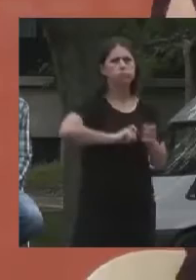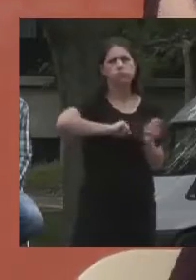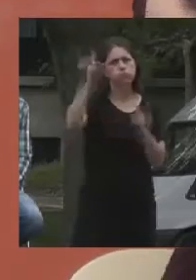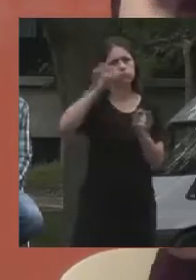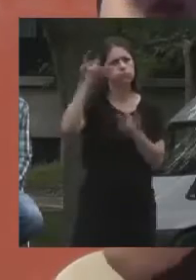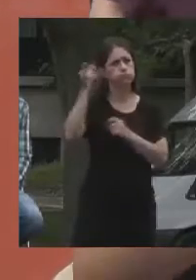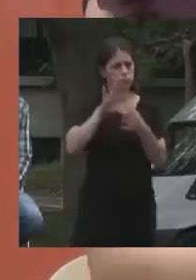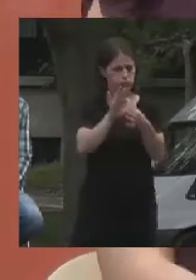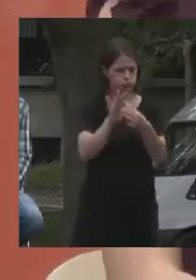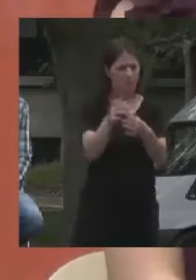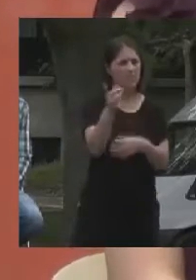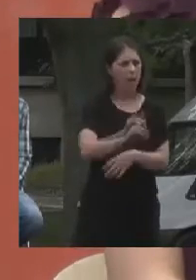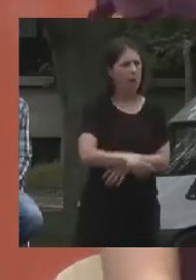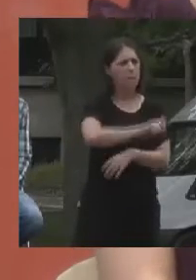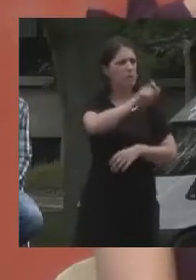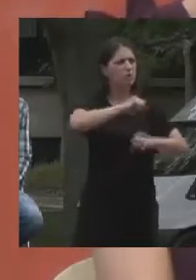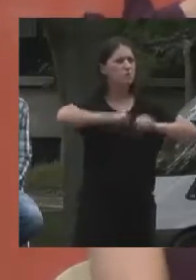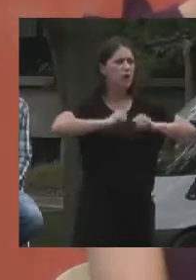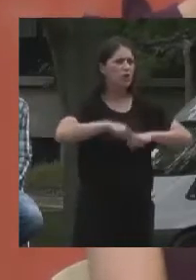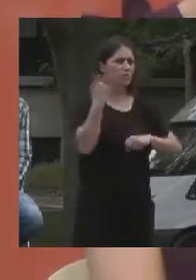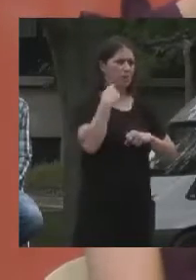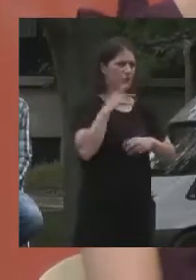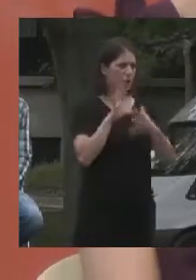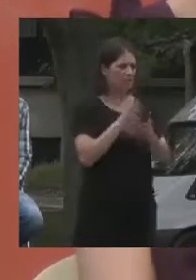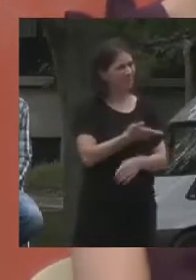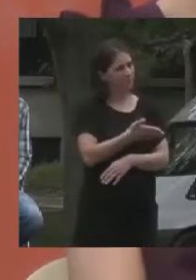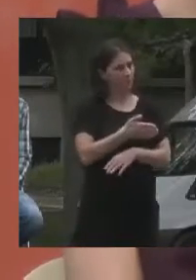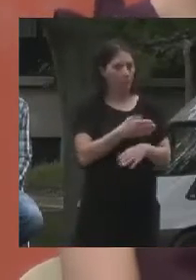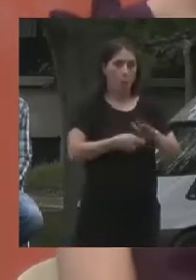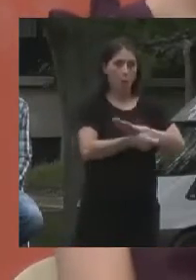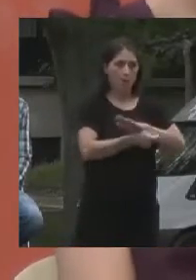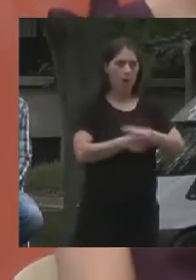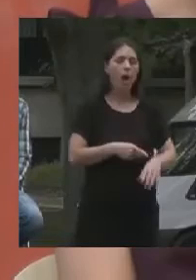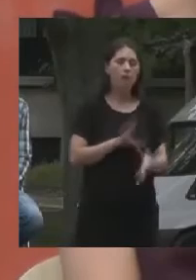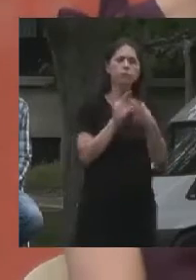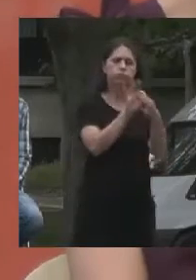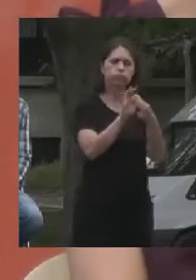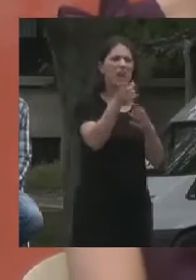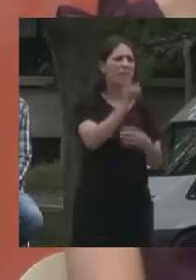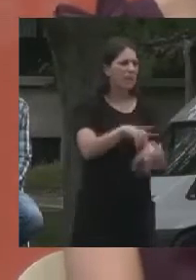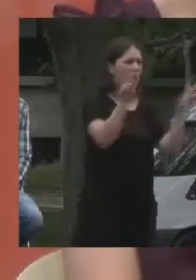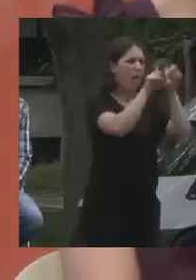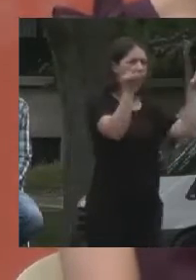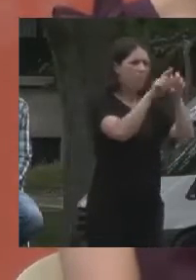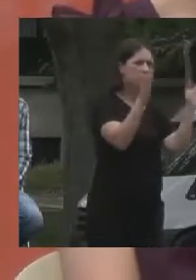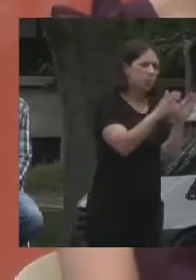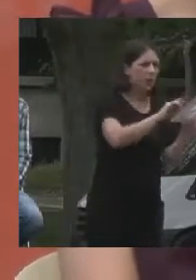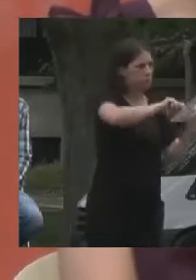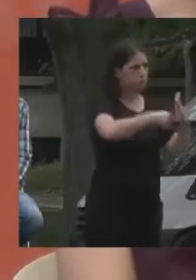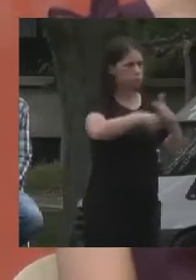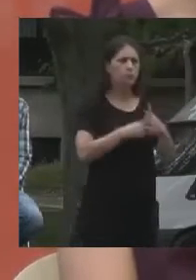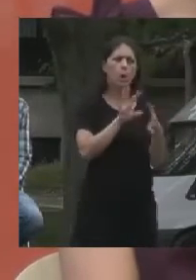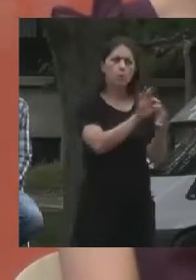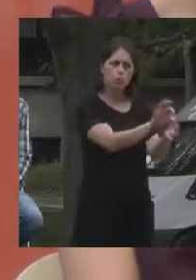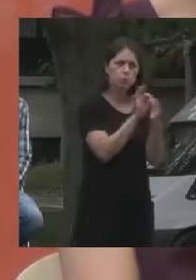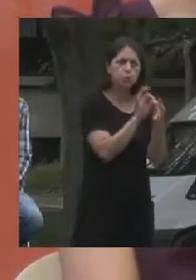de amenaza ás pensións dos maiores, coa situación de peche sistemático de pequenas e medianas empresas, coa peche dos comercios. Ten